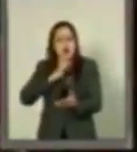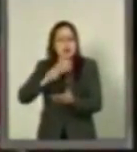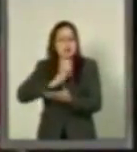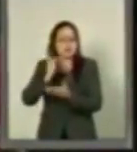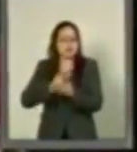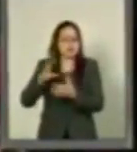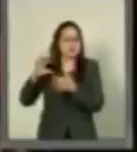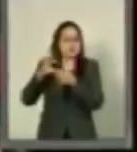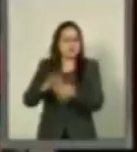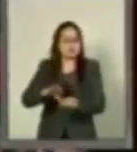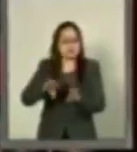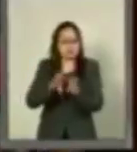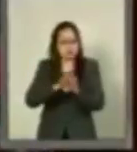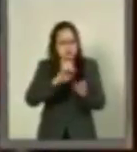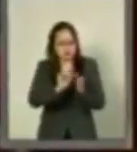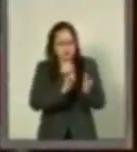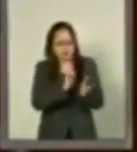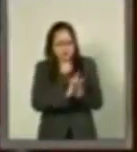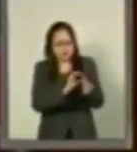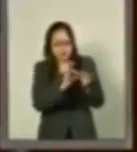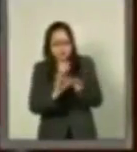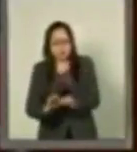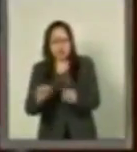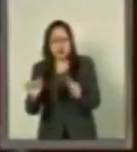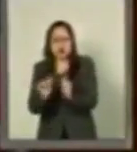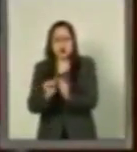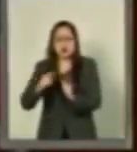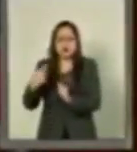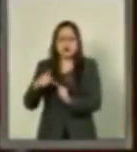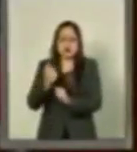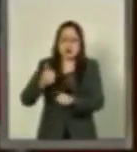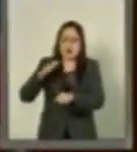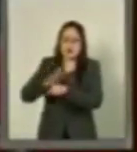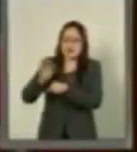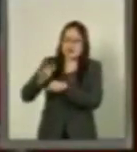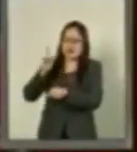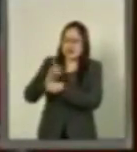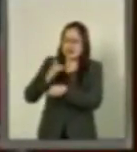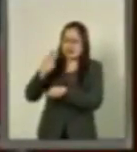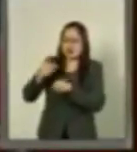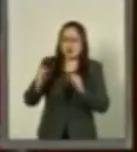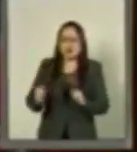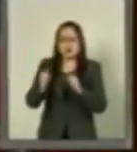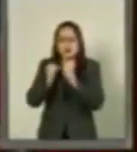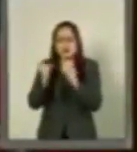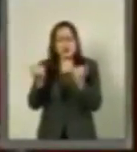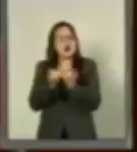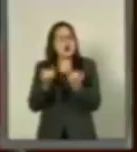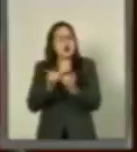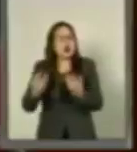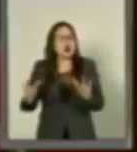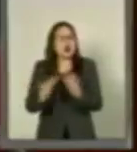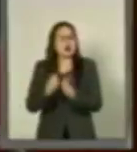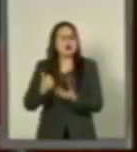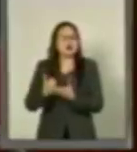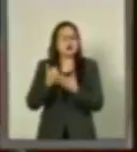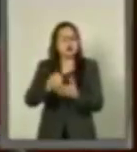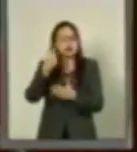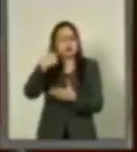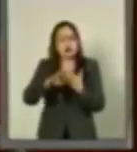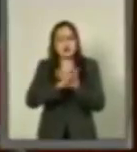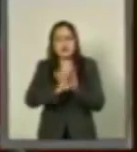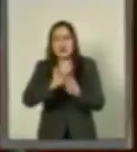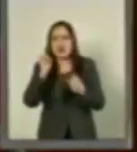garanticen la congruencia de esta entre las dependencias de Administración Pública Federal, así como coadyuvar a la prevención